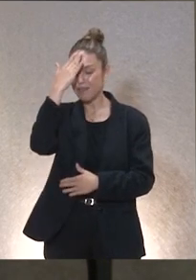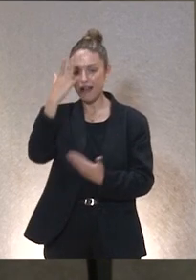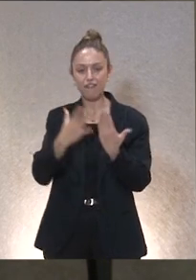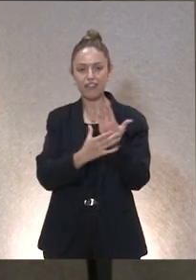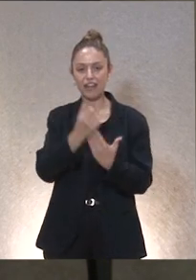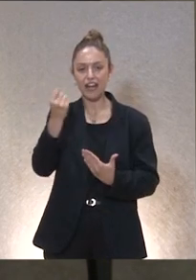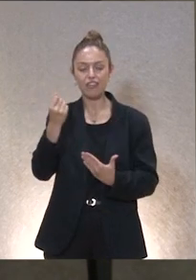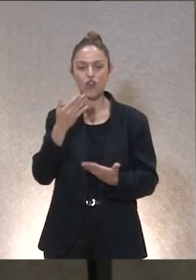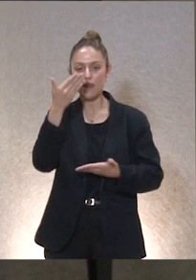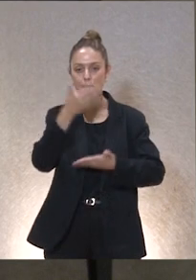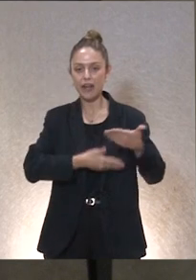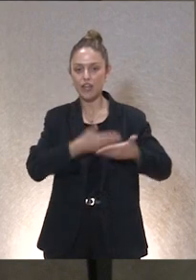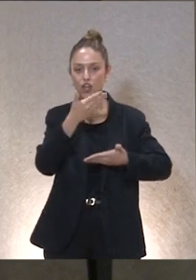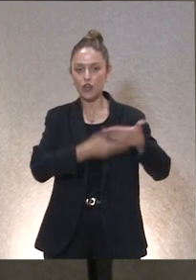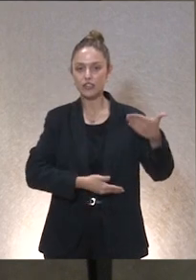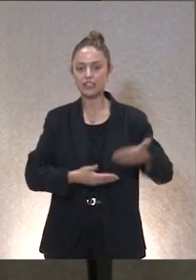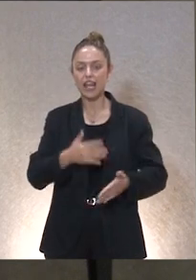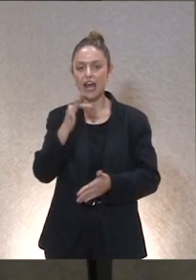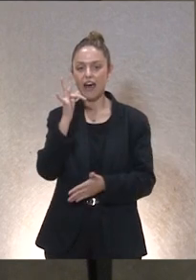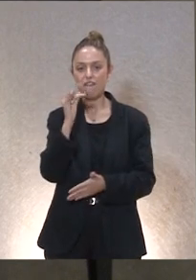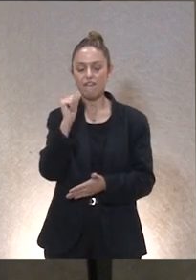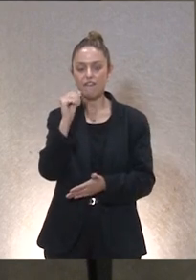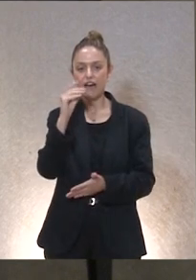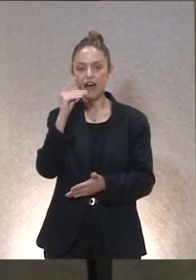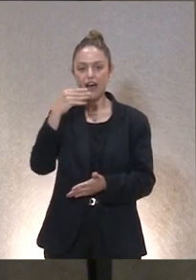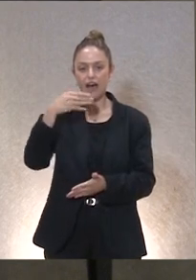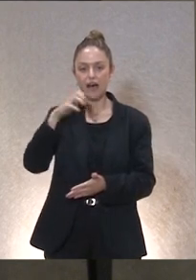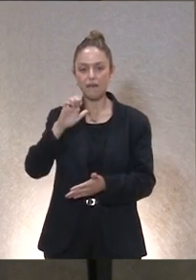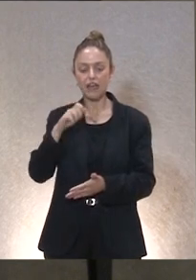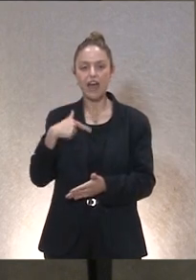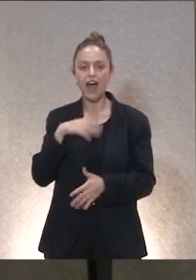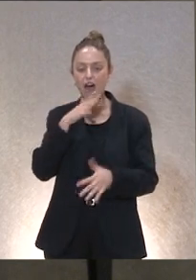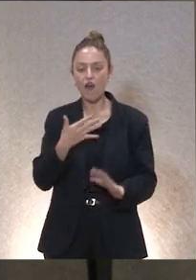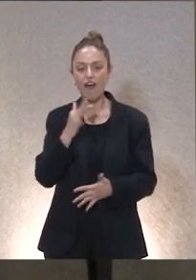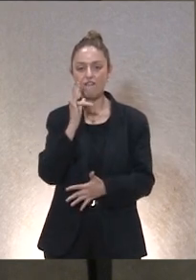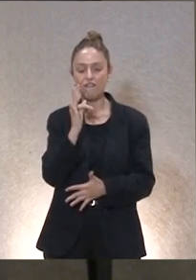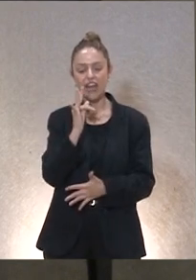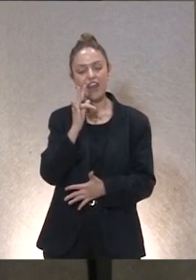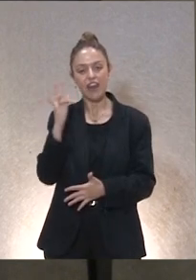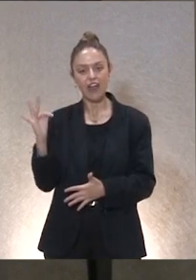de periodistas del país que es la fape Ahora nos toca escuchar a Fernando